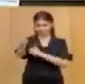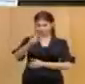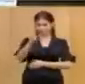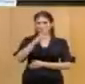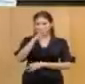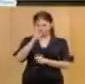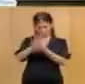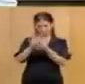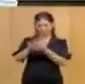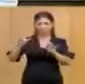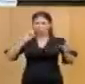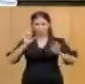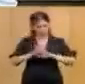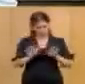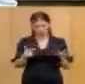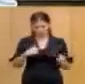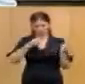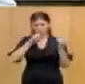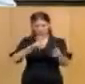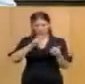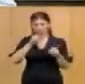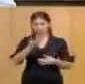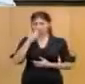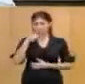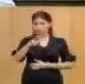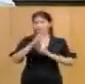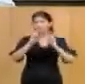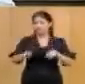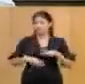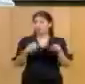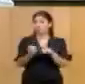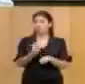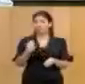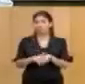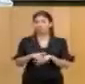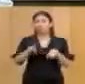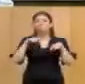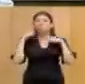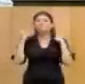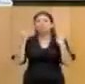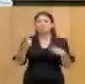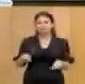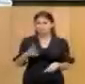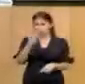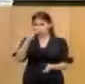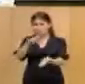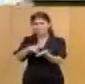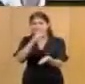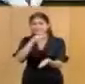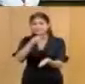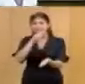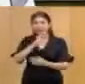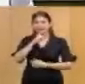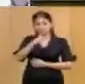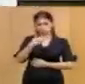Nosotros defendemos que esta reforma laboral es un fracaso anticipado y anunciado